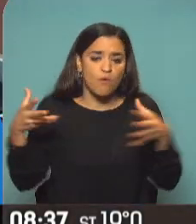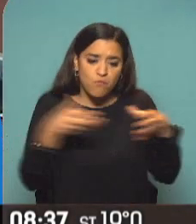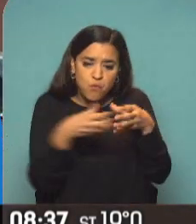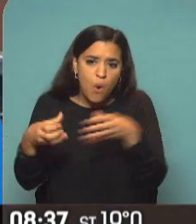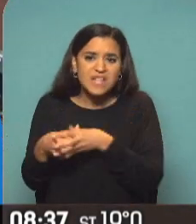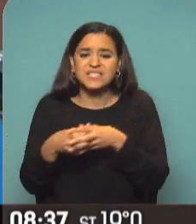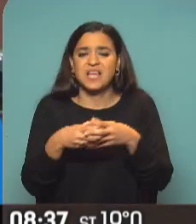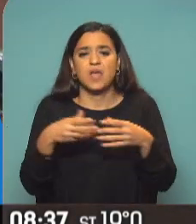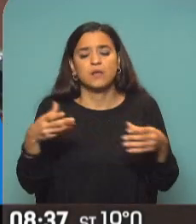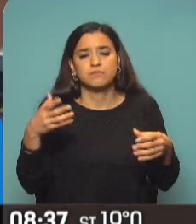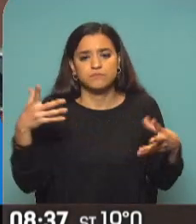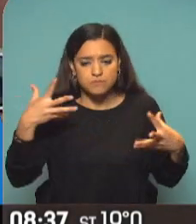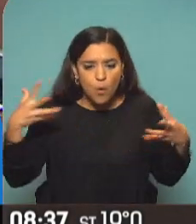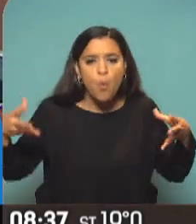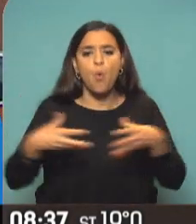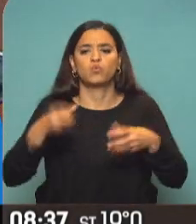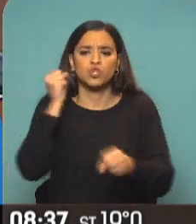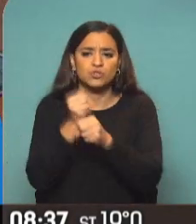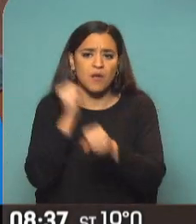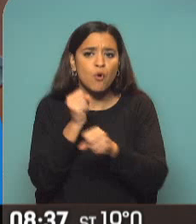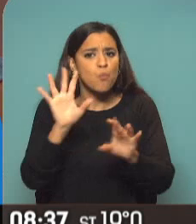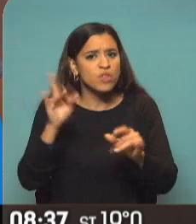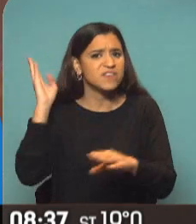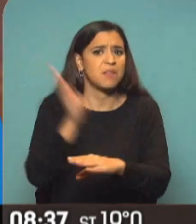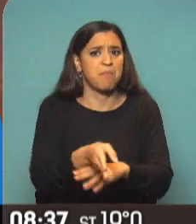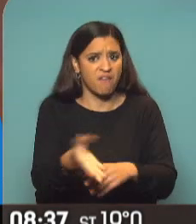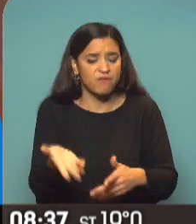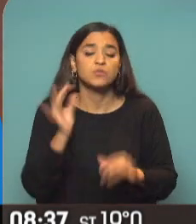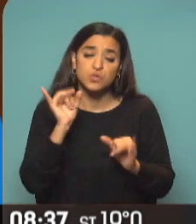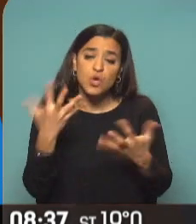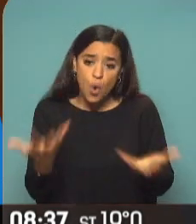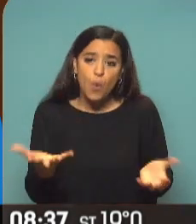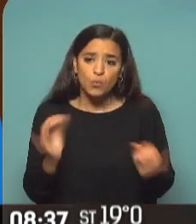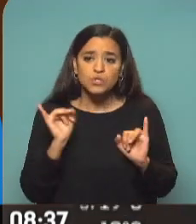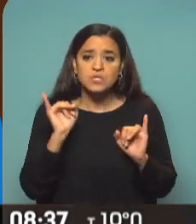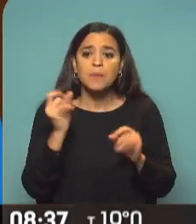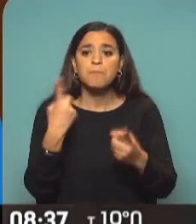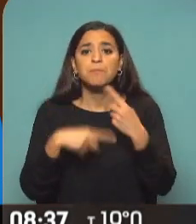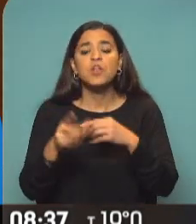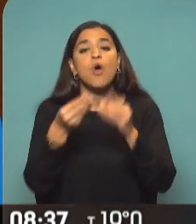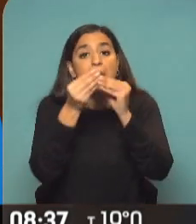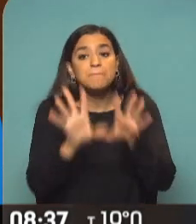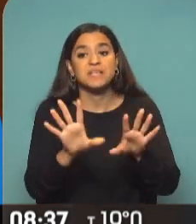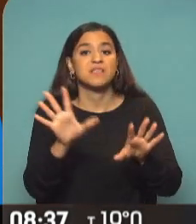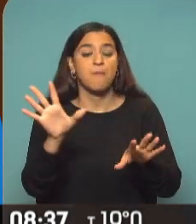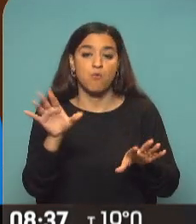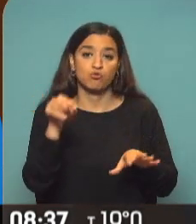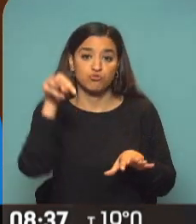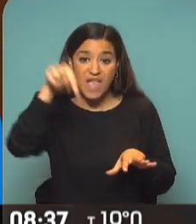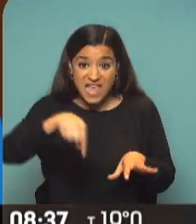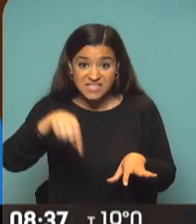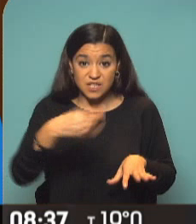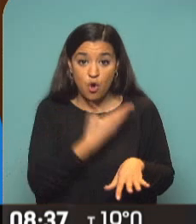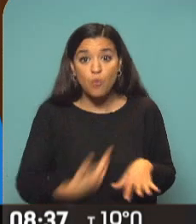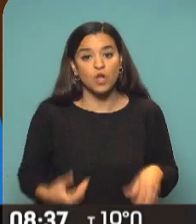a trabajar en conjunto, que sea una política de Estado, va a ser muy difícil, ¿no? Totalmente, totalmente, pero por algo había que empezar. Uh-huh. Y en este